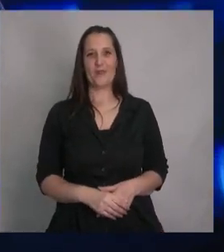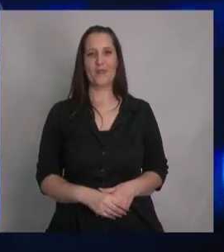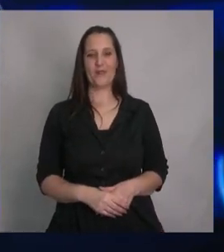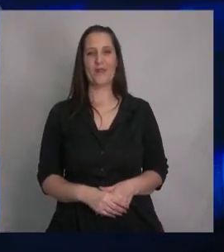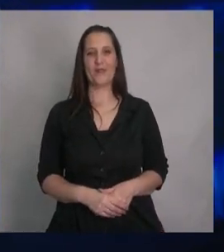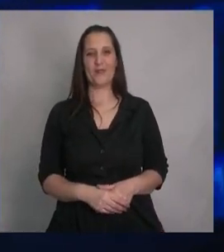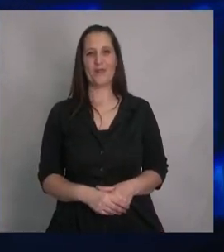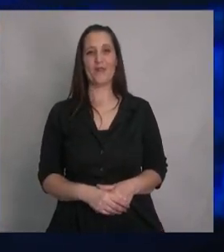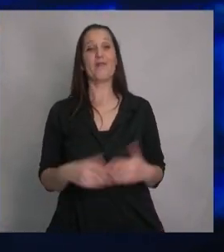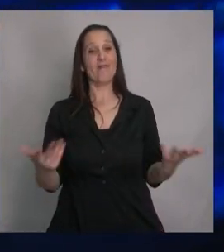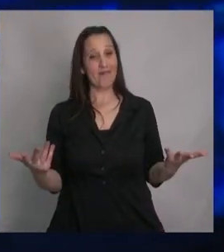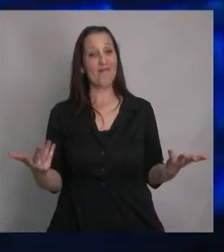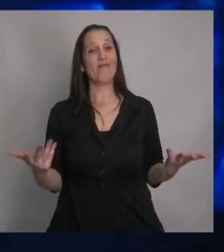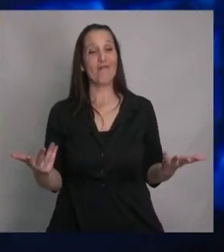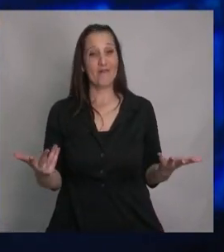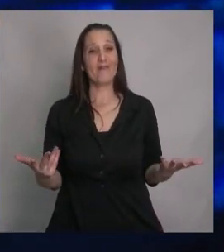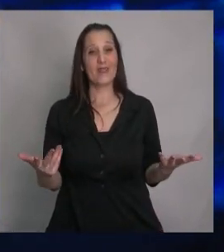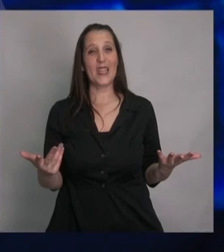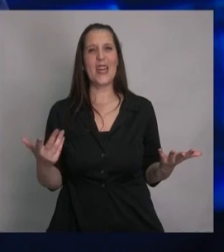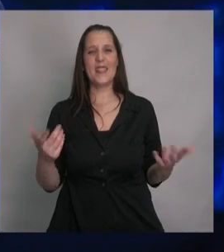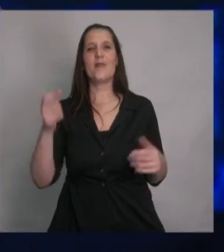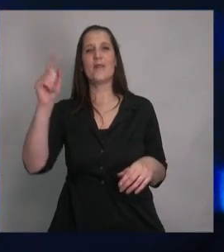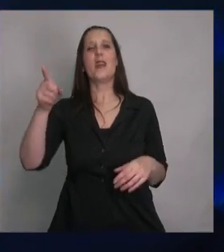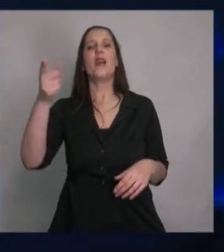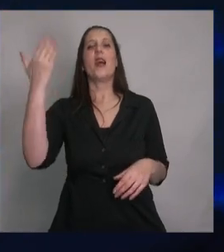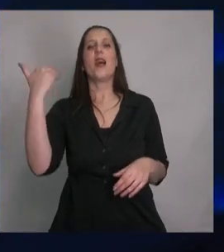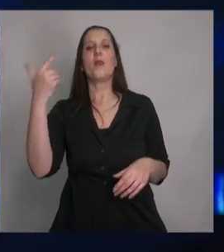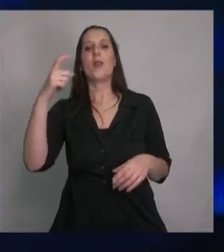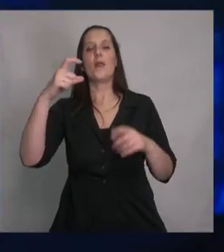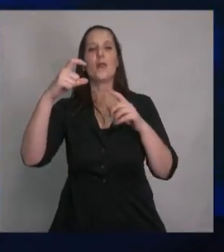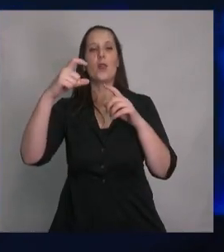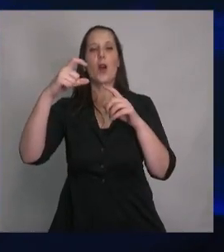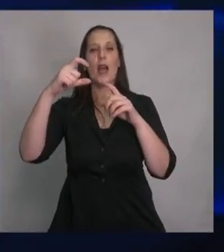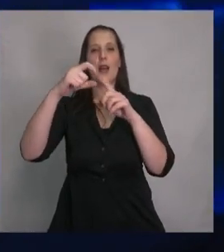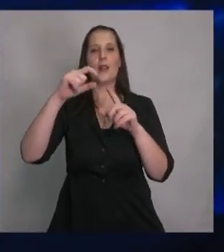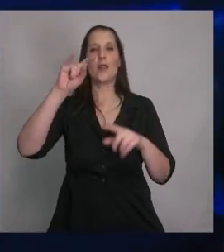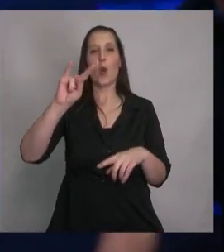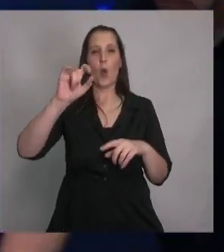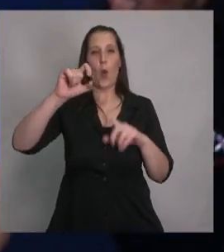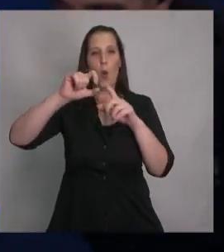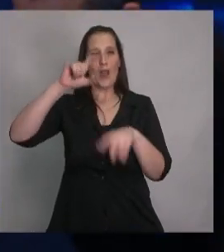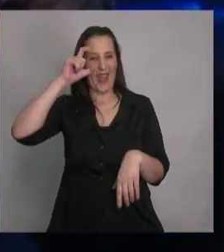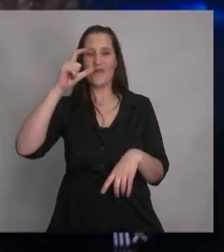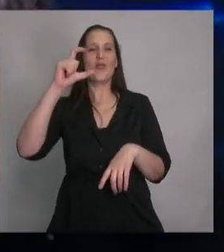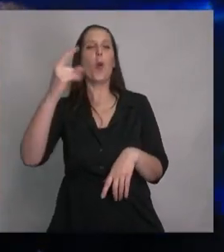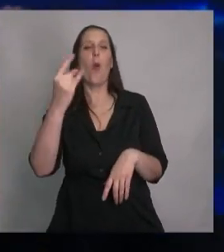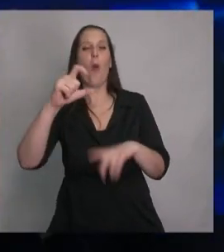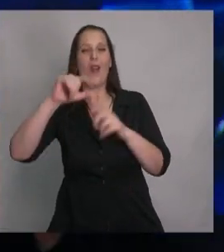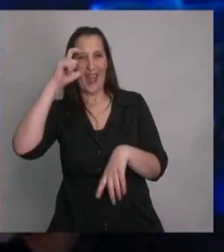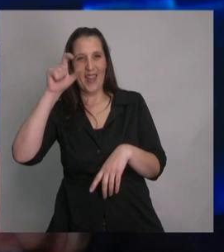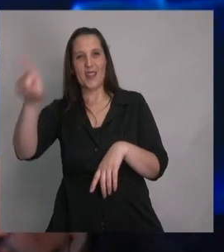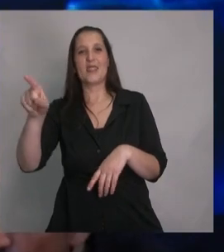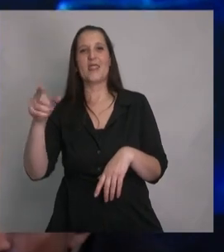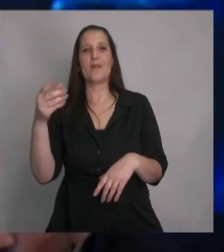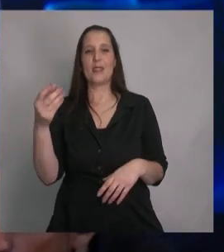El mentor de Duque, que nadie conocía en la sociedad colombiana, Uribe, hoy